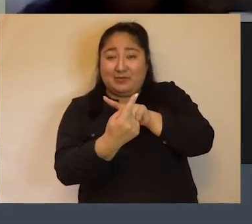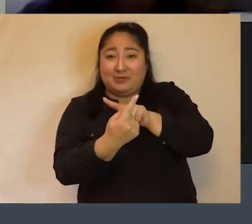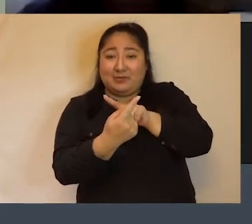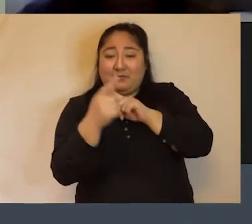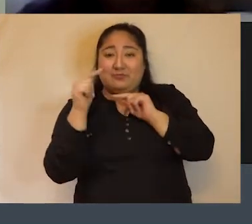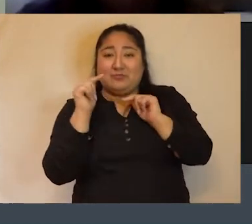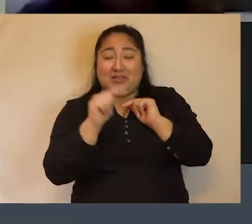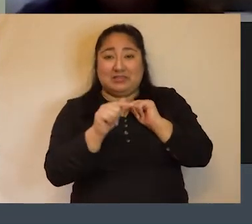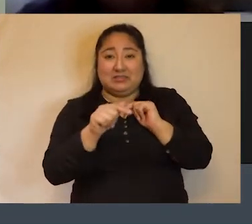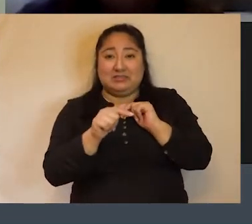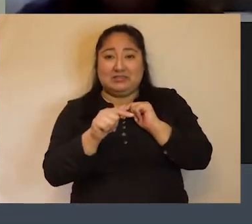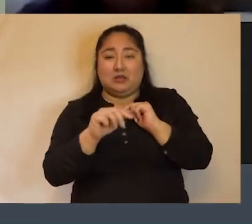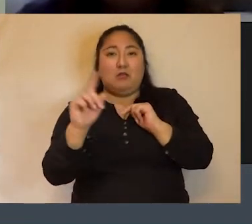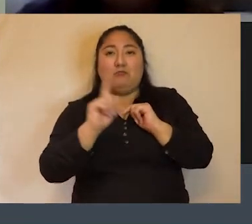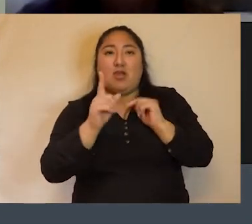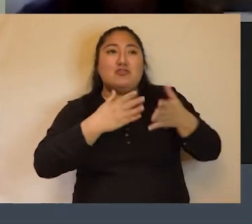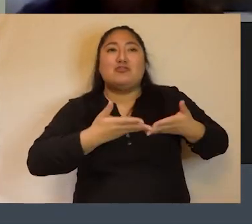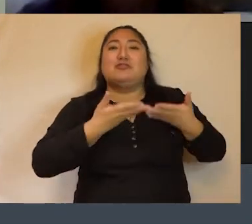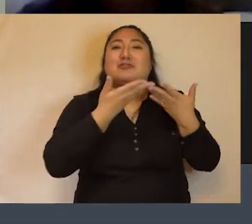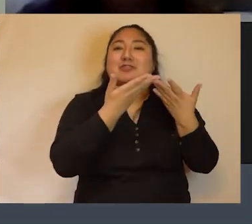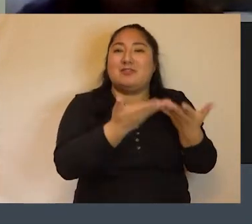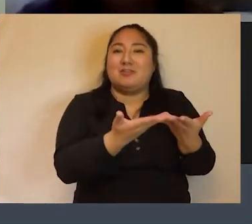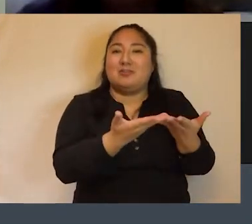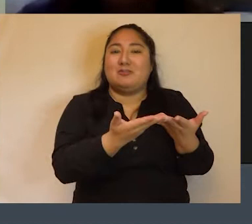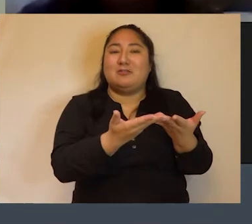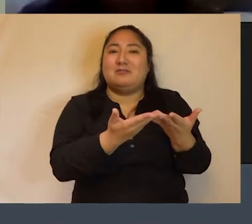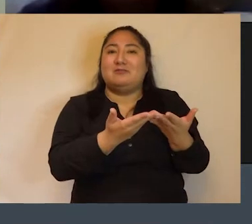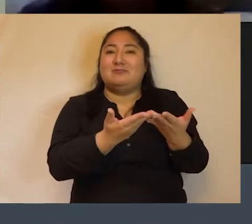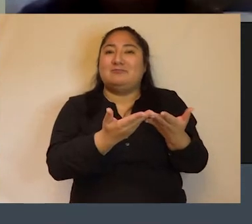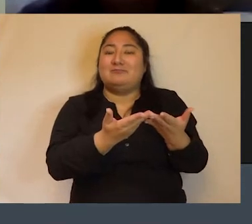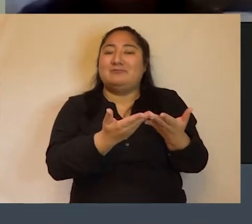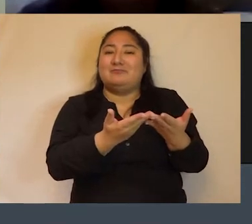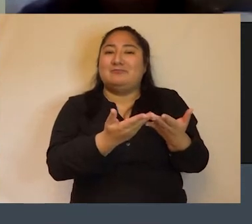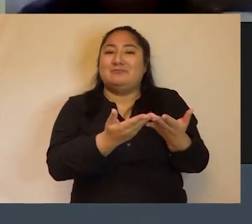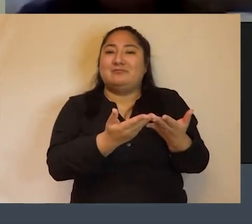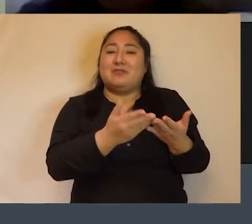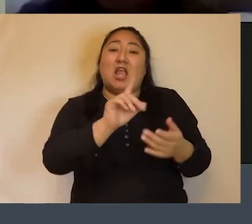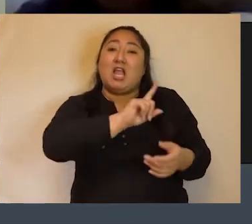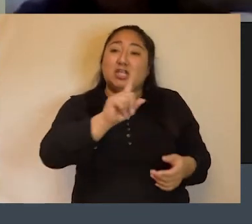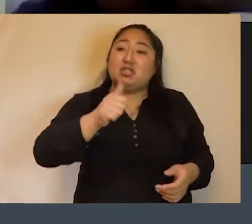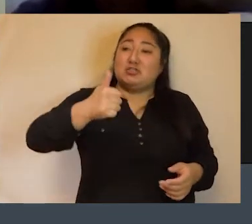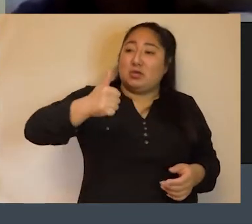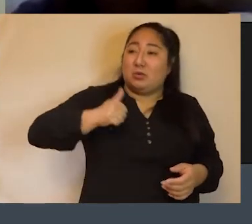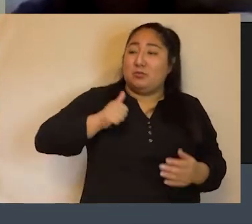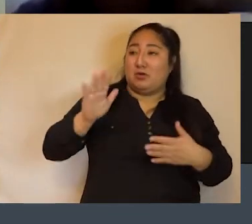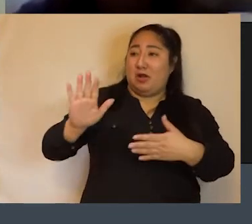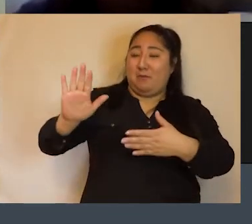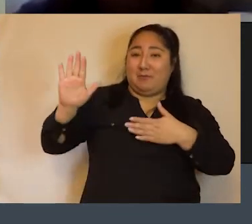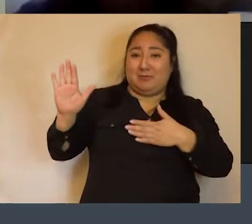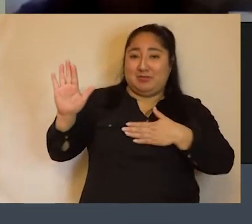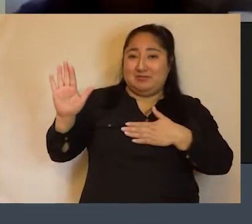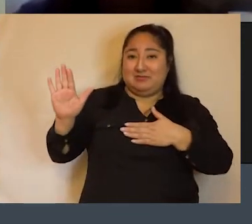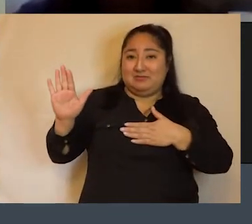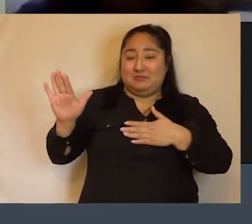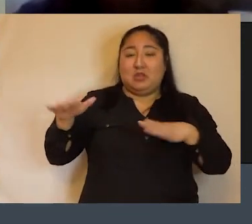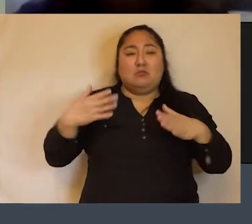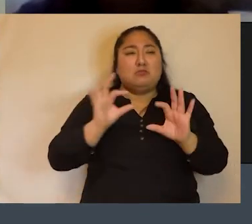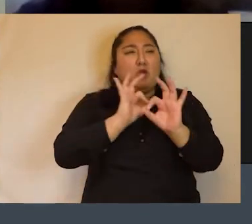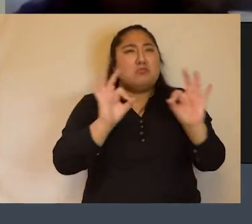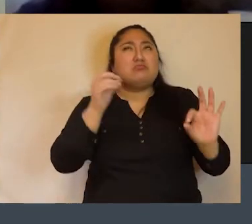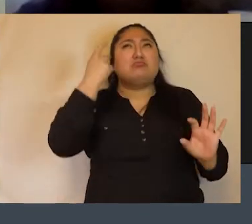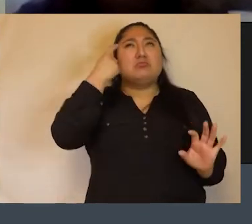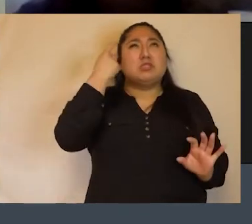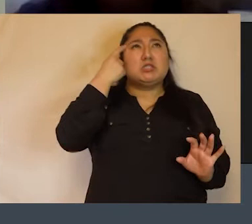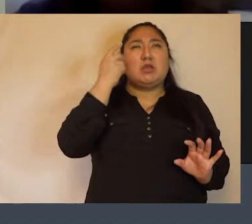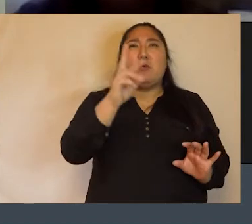dinamismo es el que no se dio y que produjo que no se cumplieran las promesas.